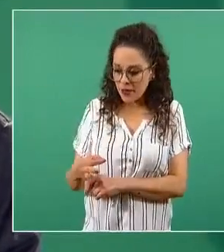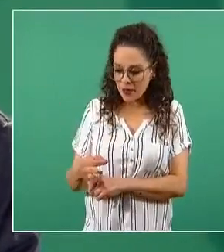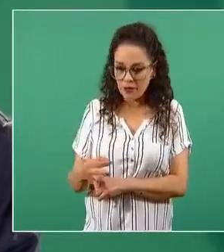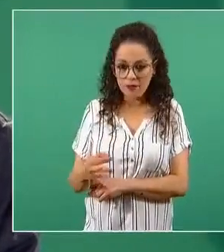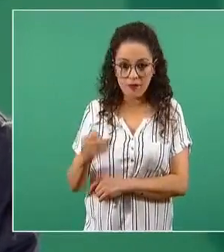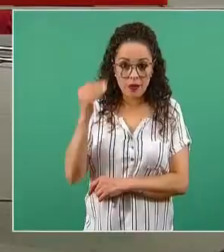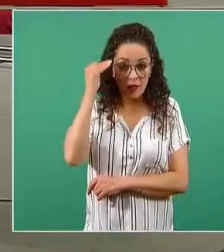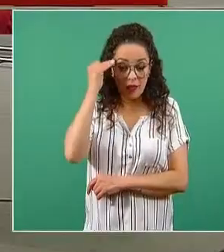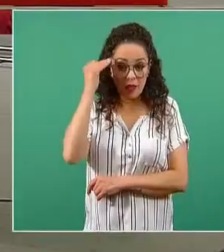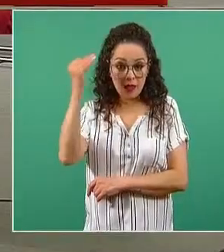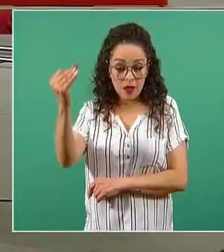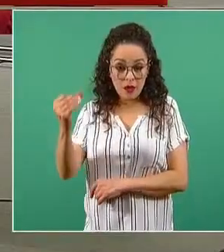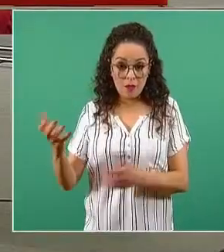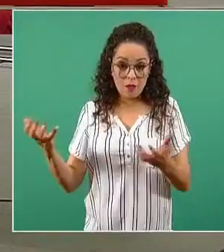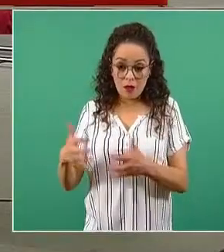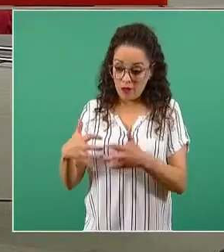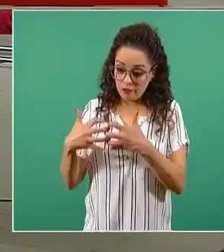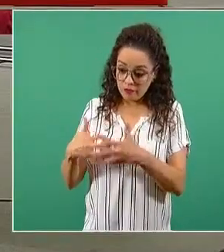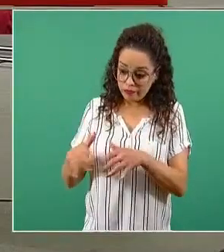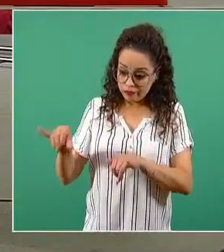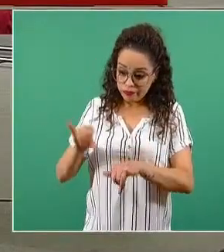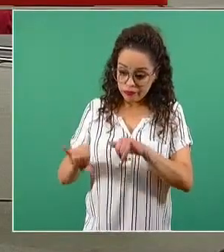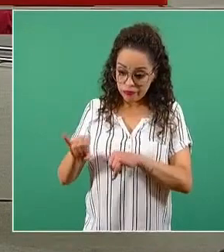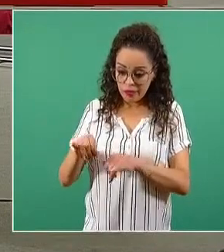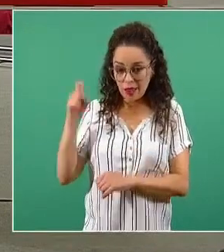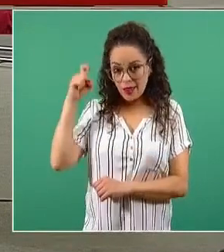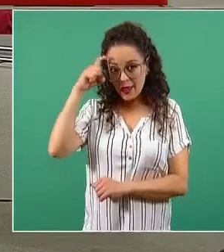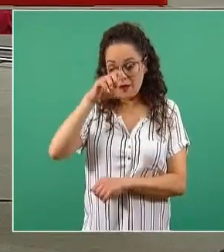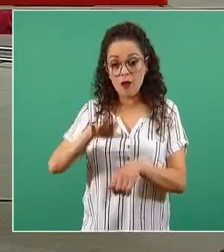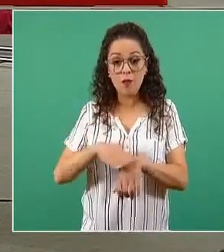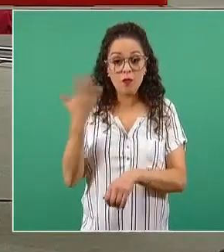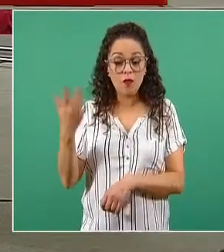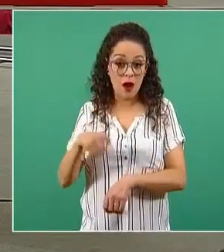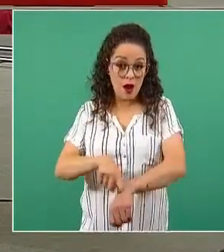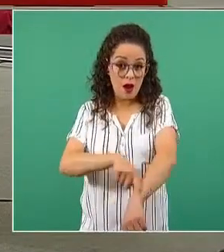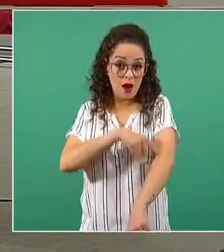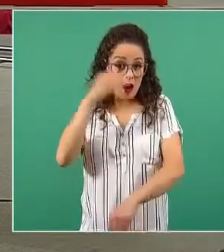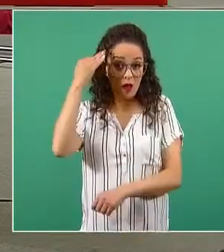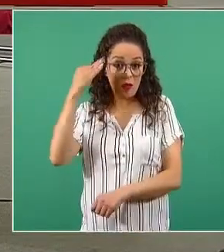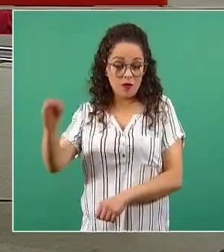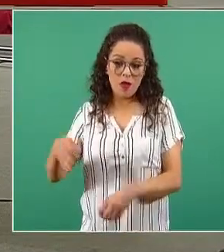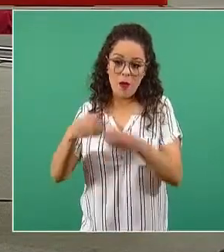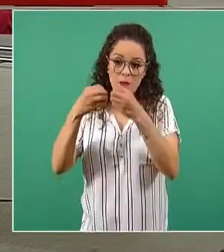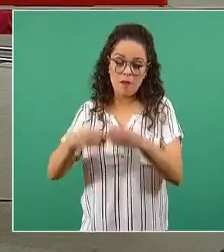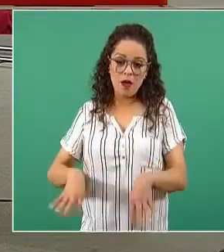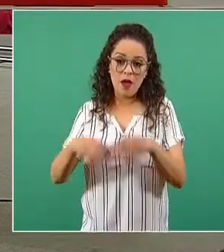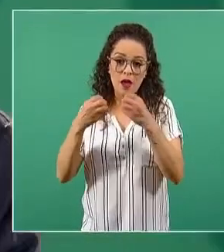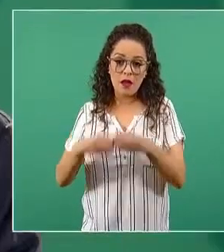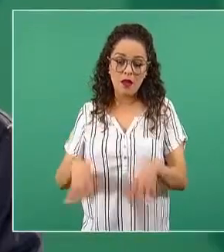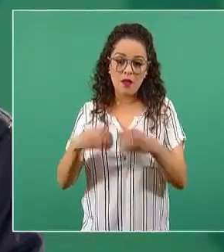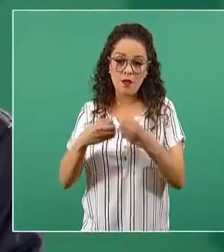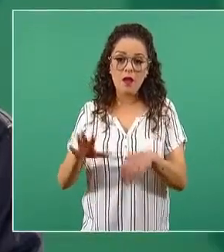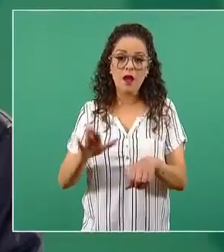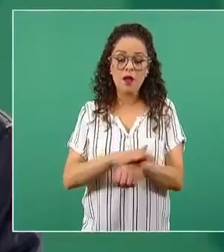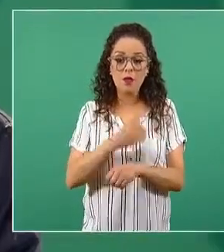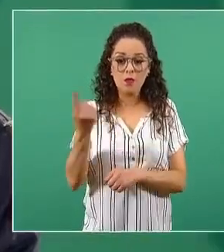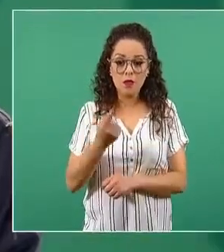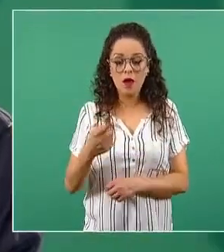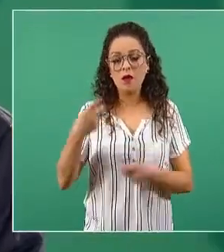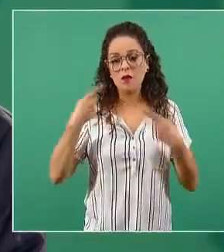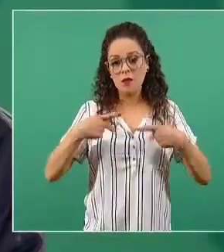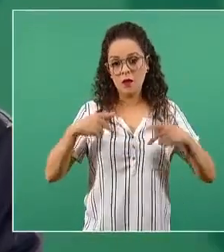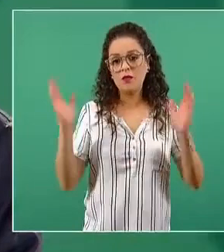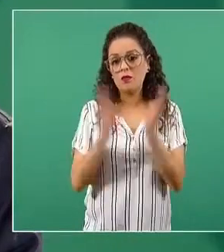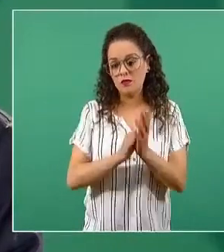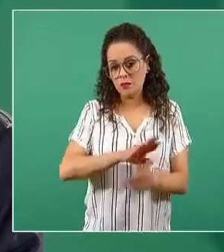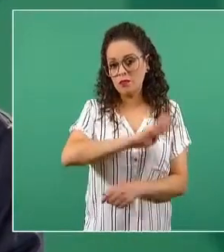es crítico, porque si uno se tarda mucho, se pierde la oportunidad de salvar vidas, de reducir daños,